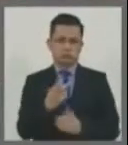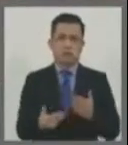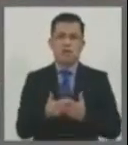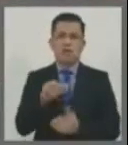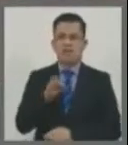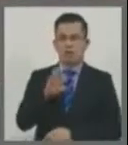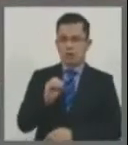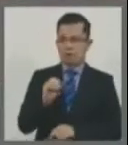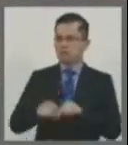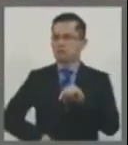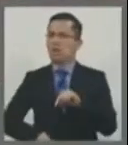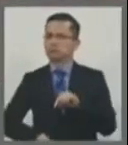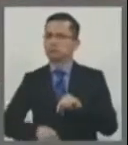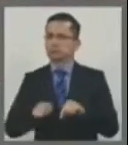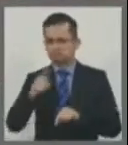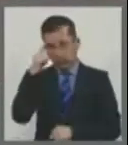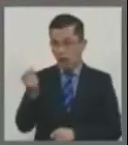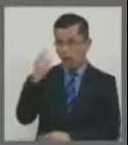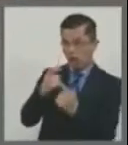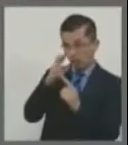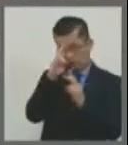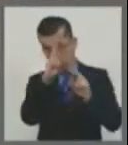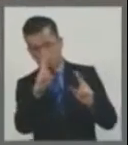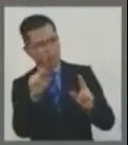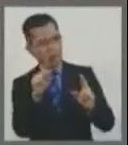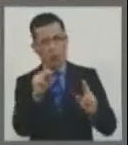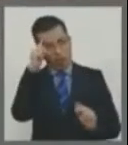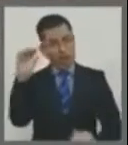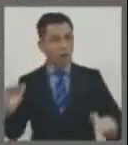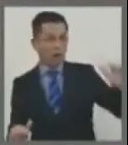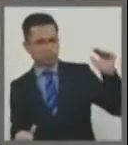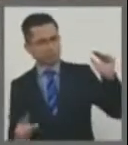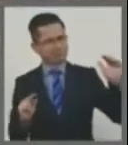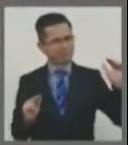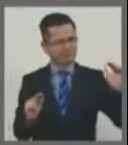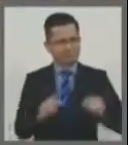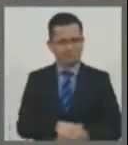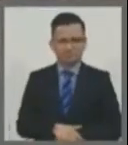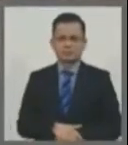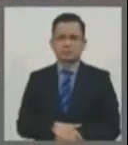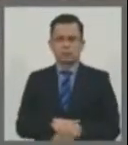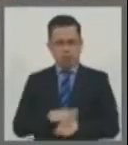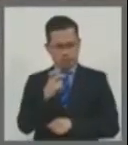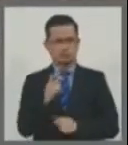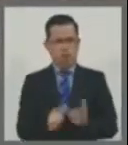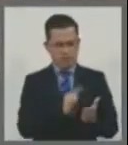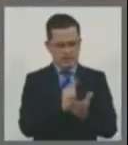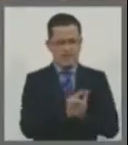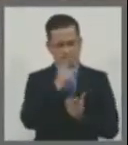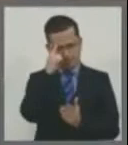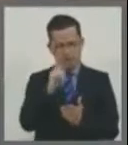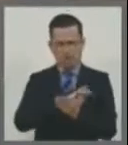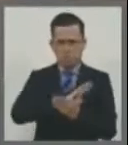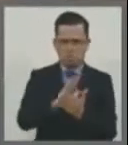fueros para quitar privilegios y que no tengamos ciudadanos de primera y de segunda. Por eso, la ley de